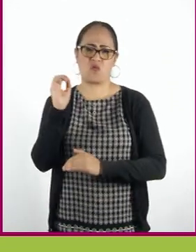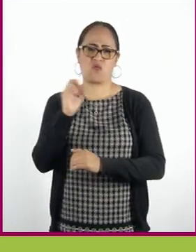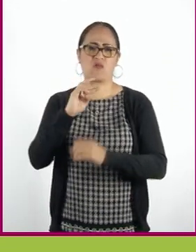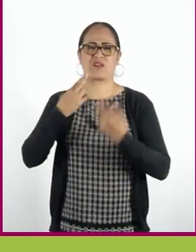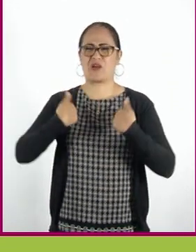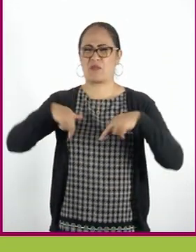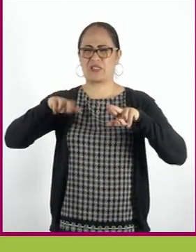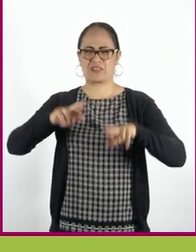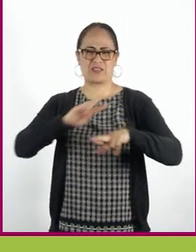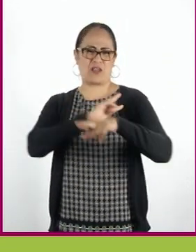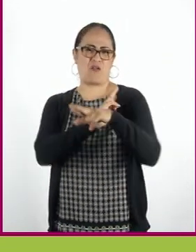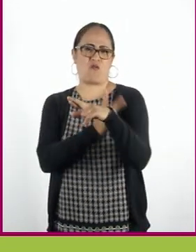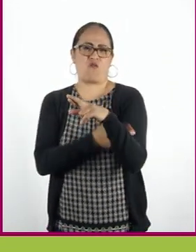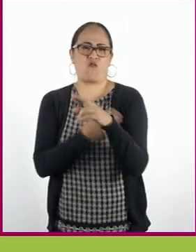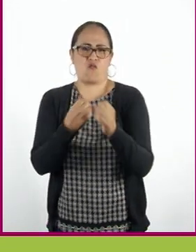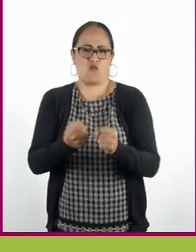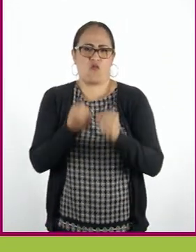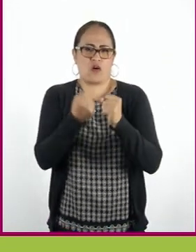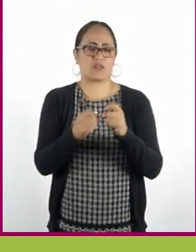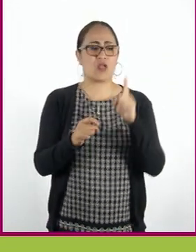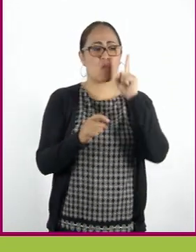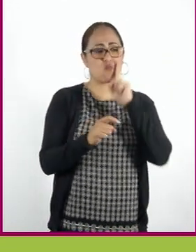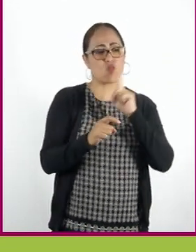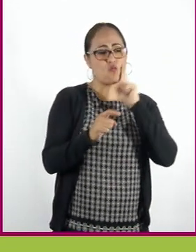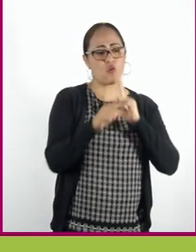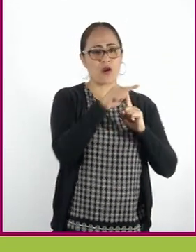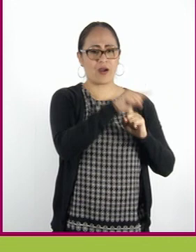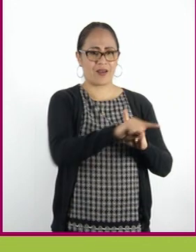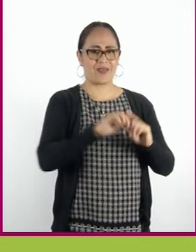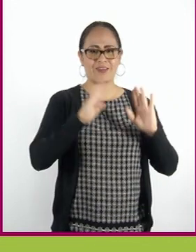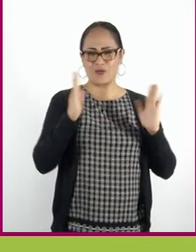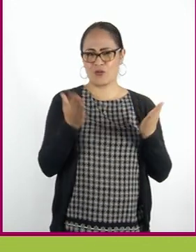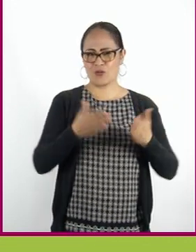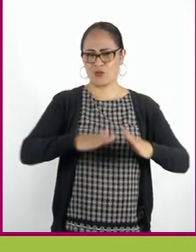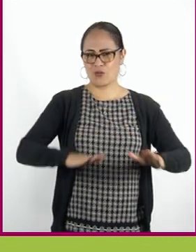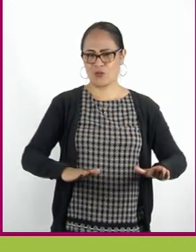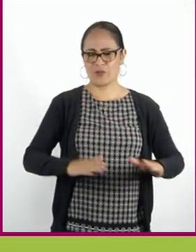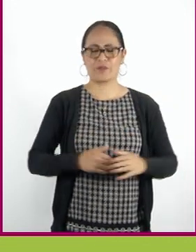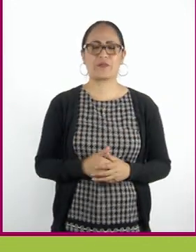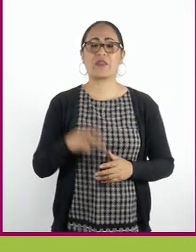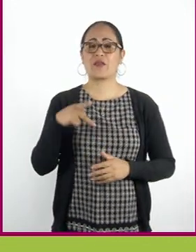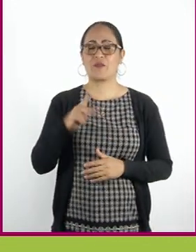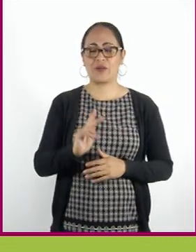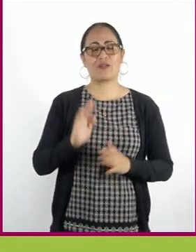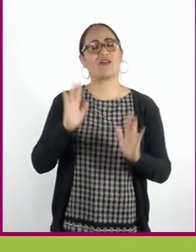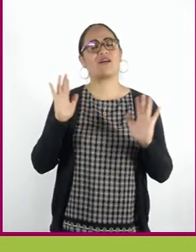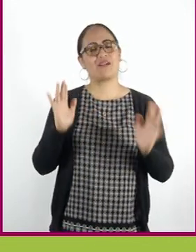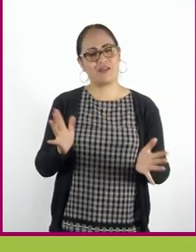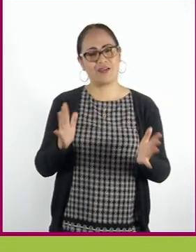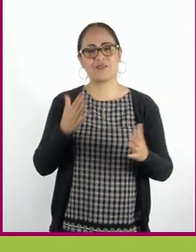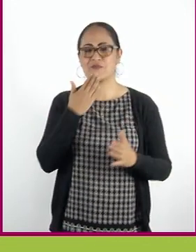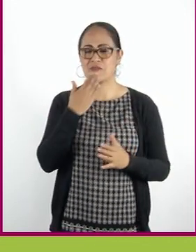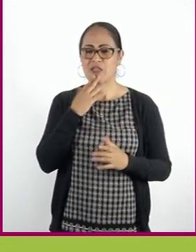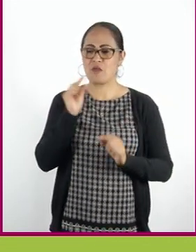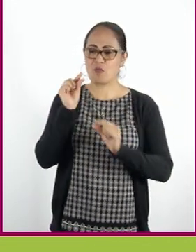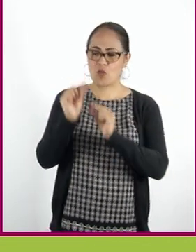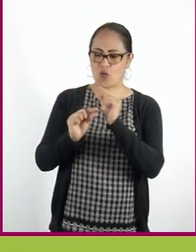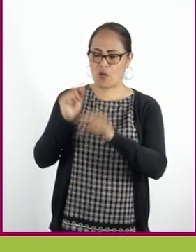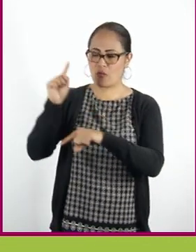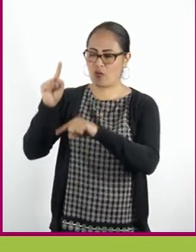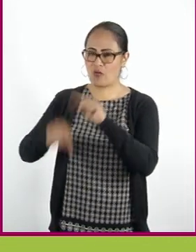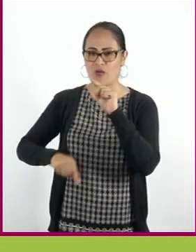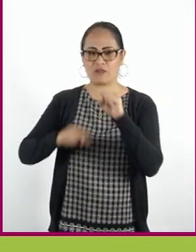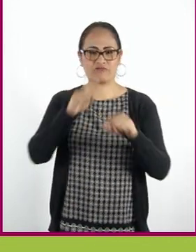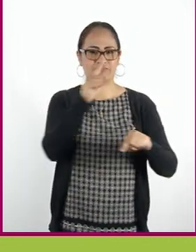fortaleza y la mujer la sensualidad. Pero afortunadamente estos estereotipos están siendo removidos de